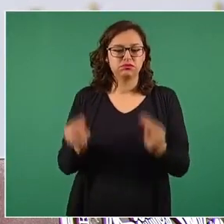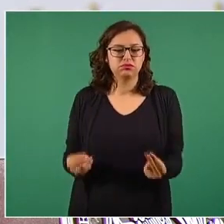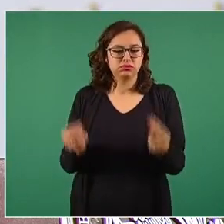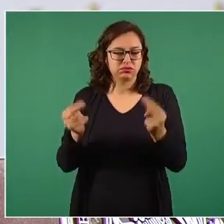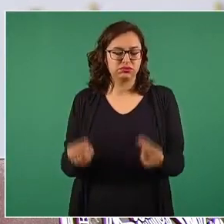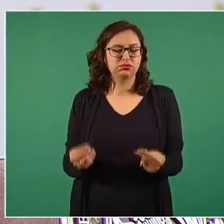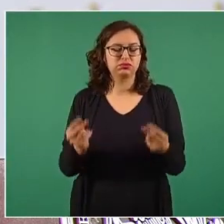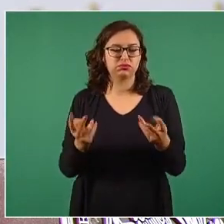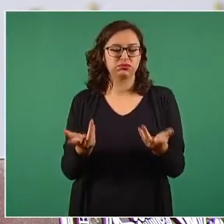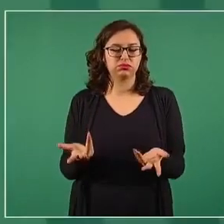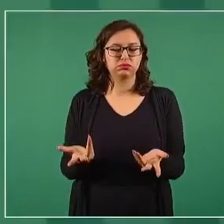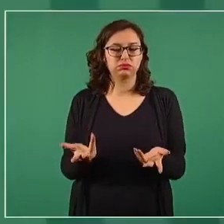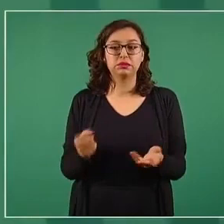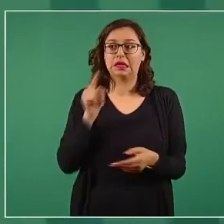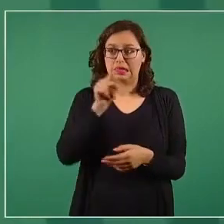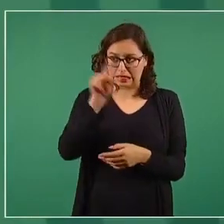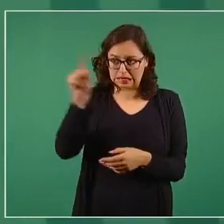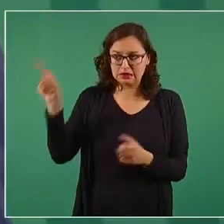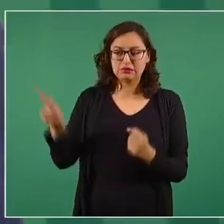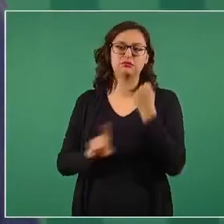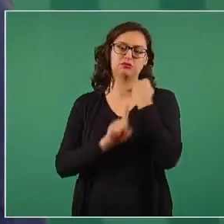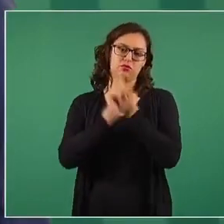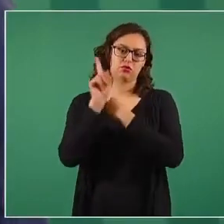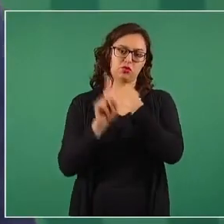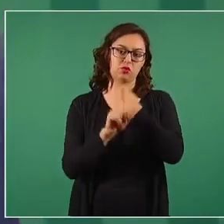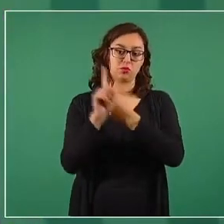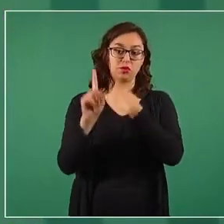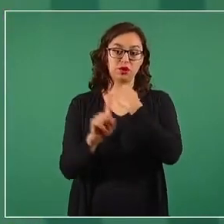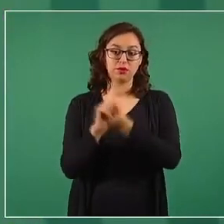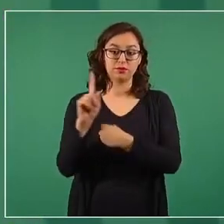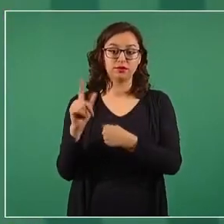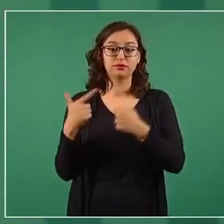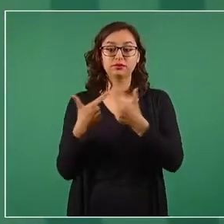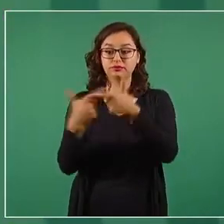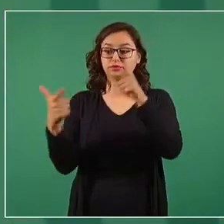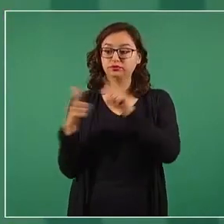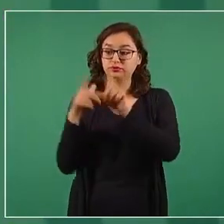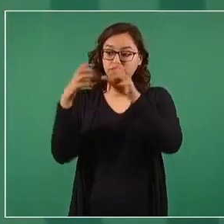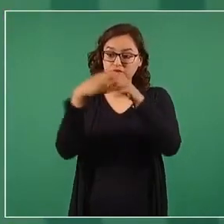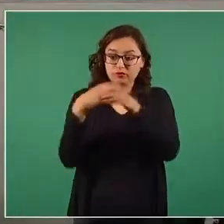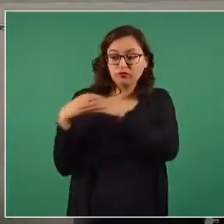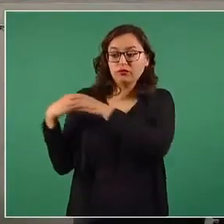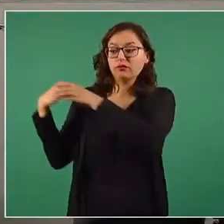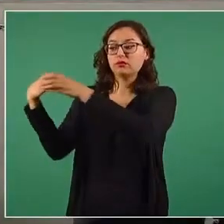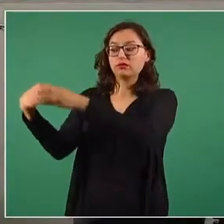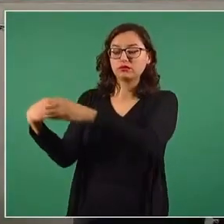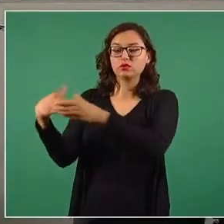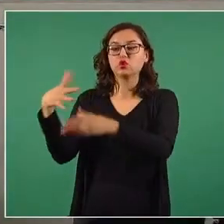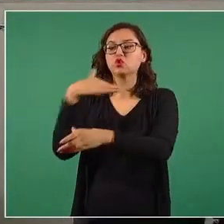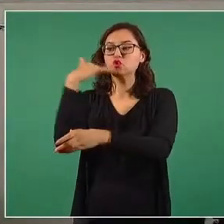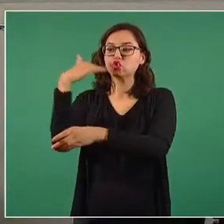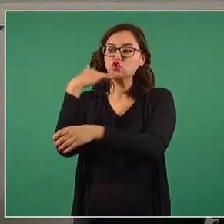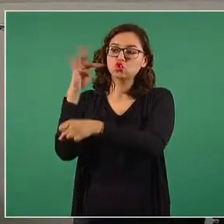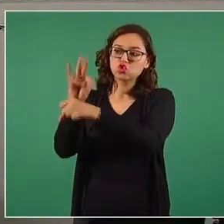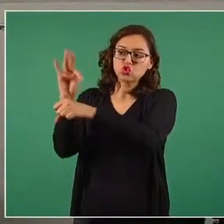los que forman parte de los grupos de intereses creados, los que protegen a